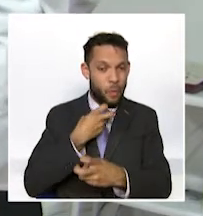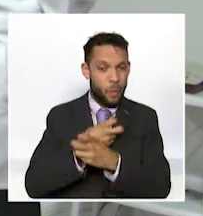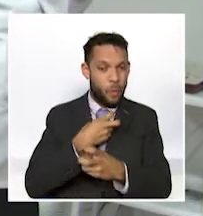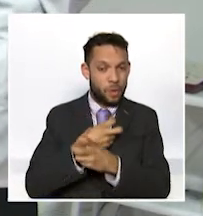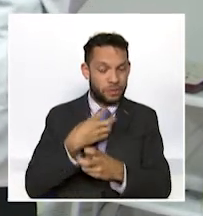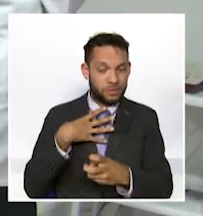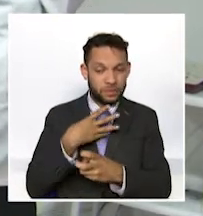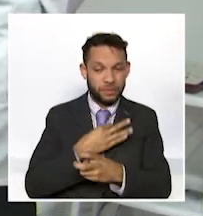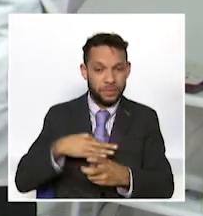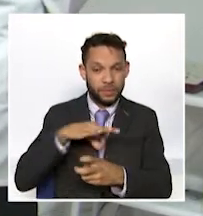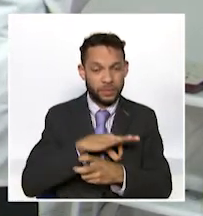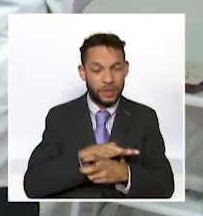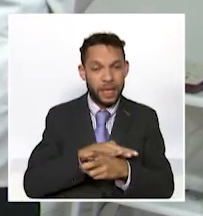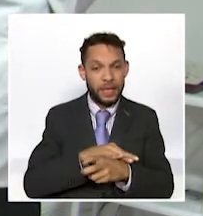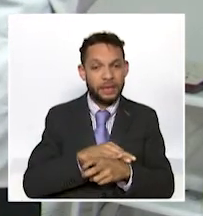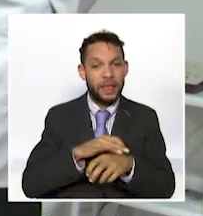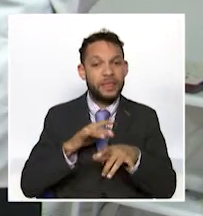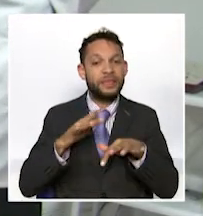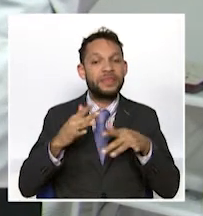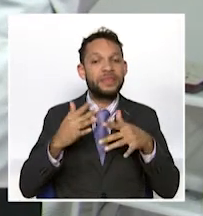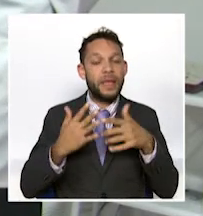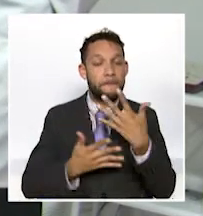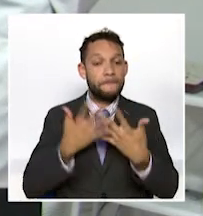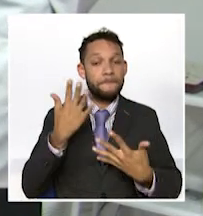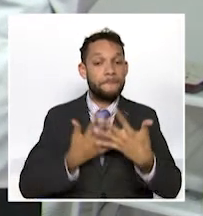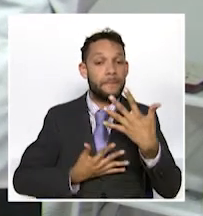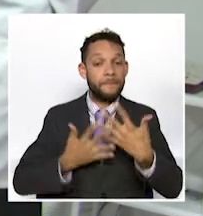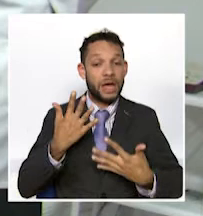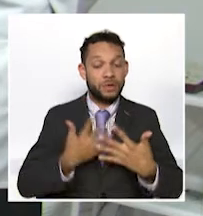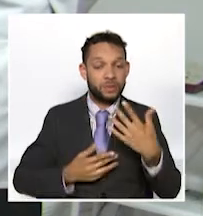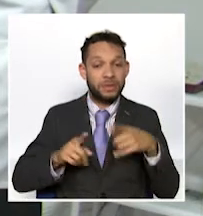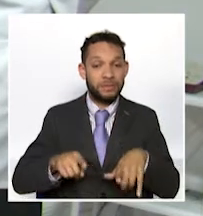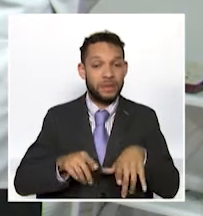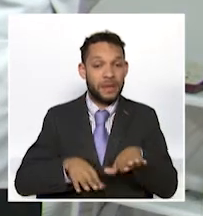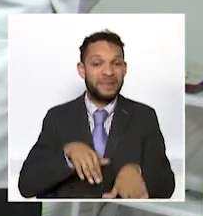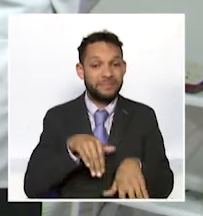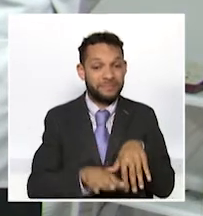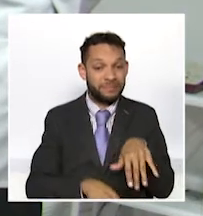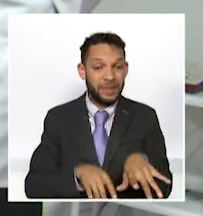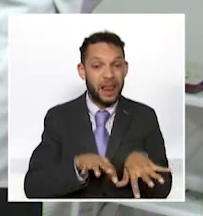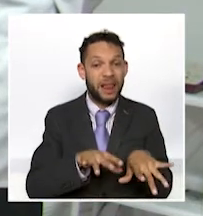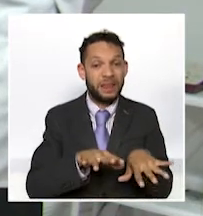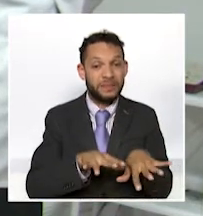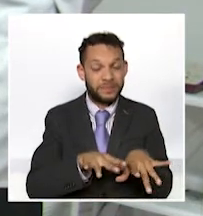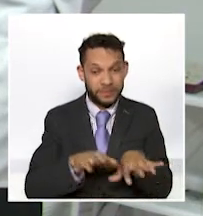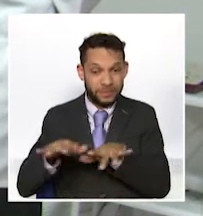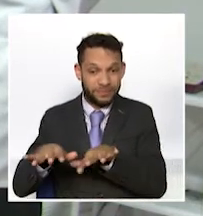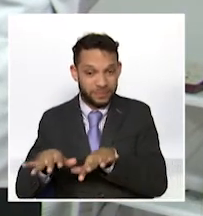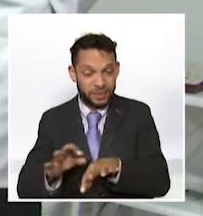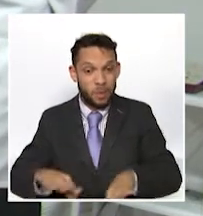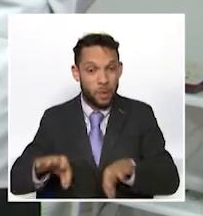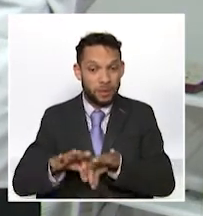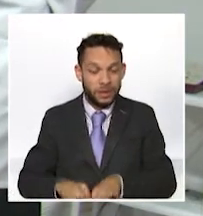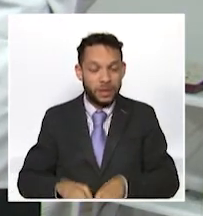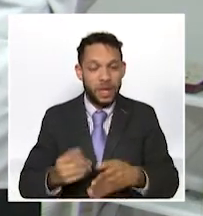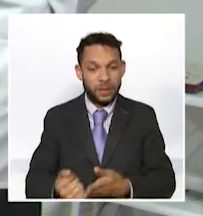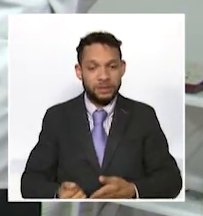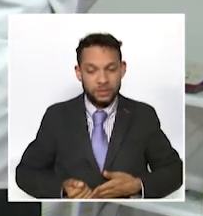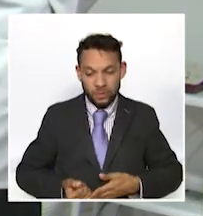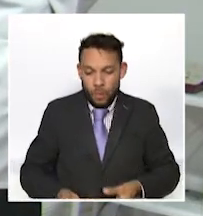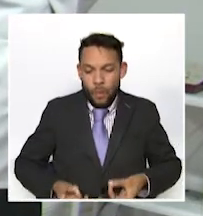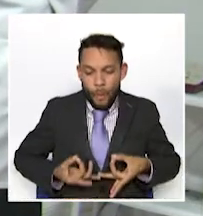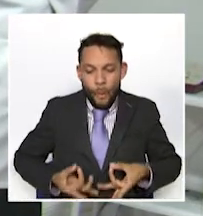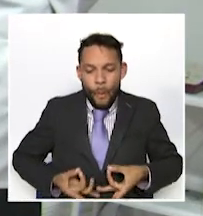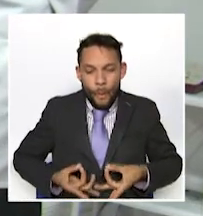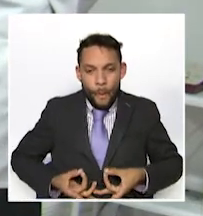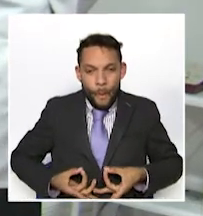es utilizar los dedos para generar una pequeña liberación de esas fascias y obtener una liberación del dolor sin necesidad de